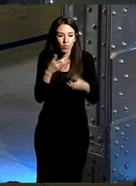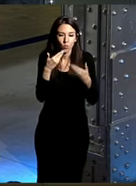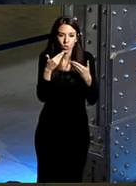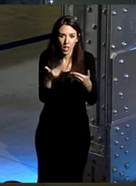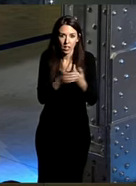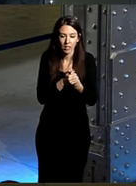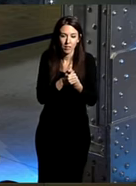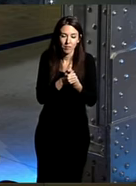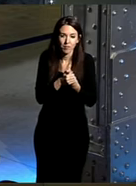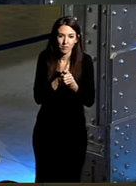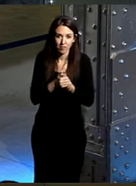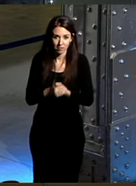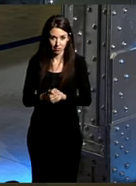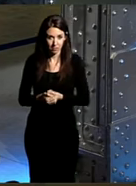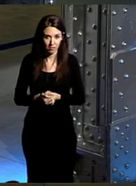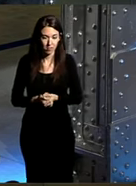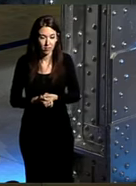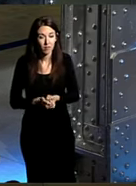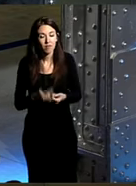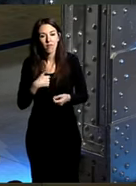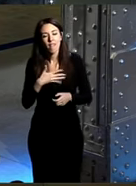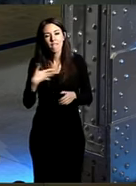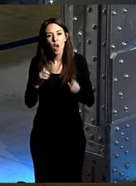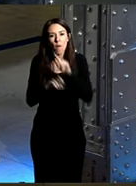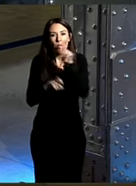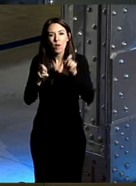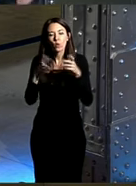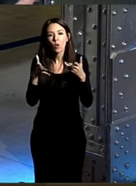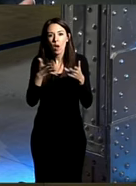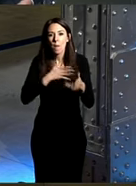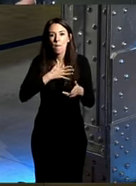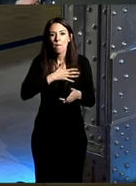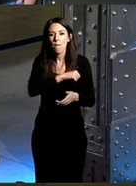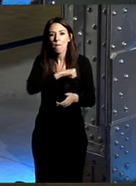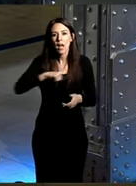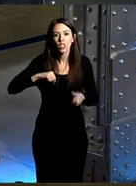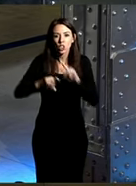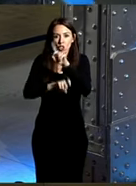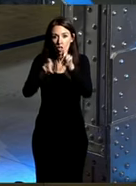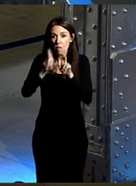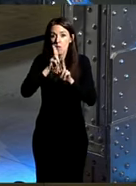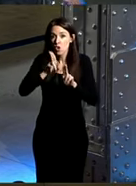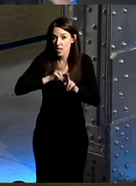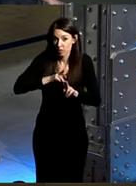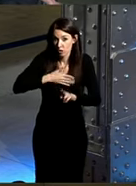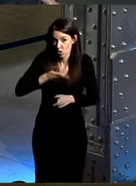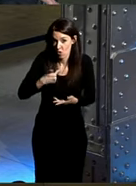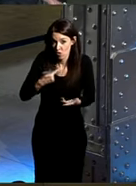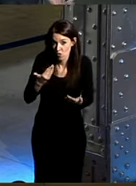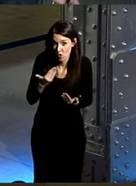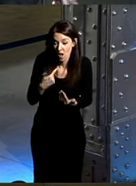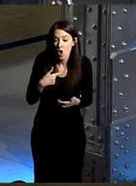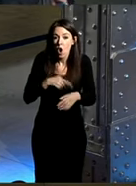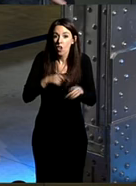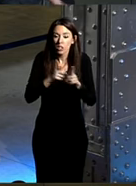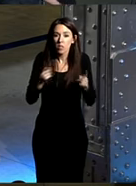Gracias. Yo quería formularos una pregunta que es mi pregunta personal y para la que no tengo respuesta. Yo tuve durante un